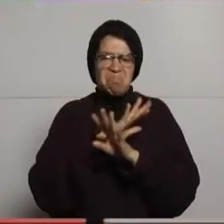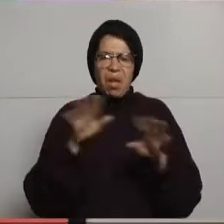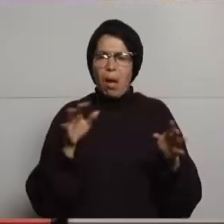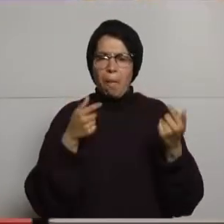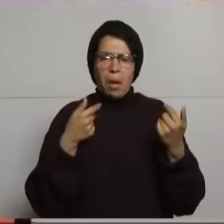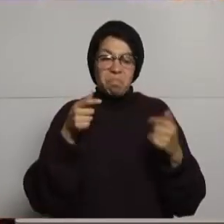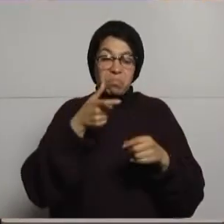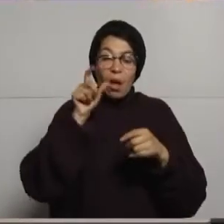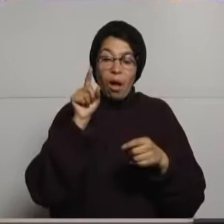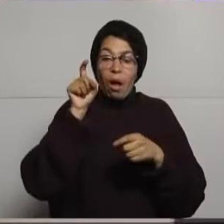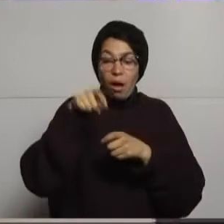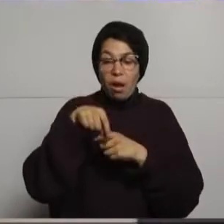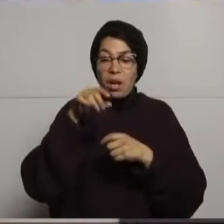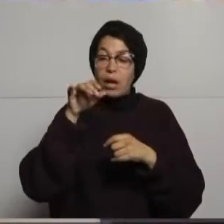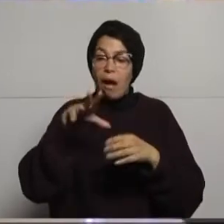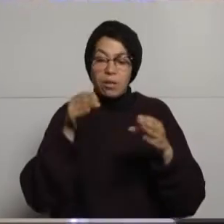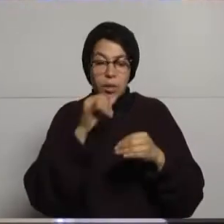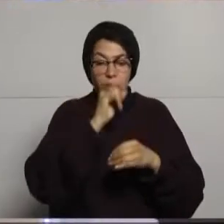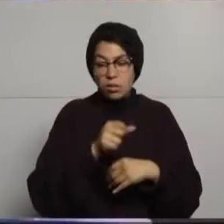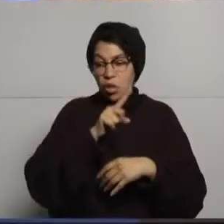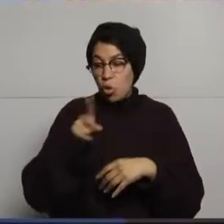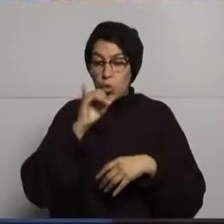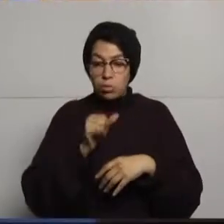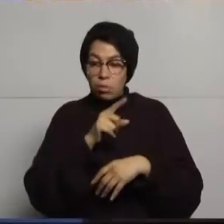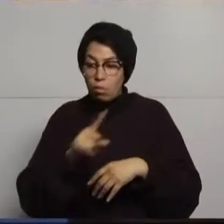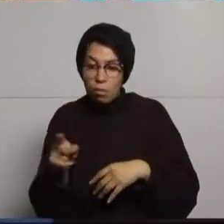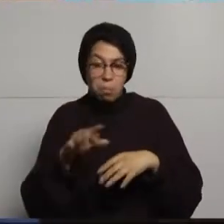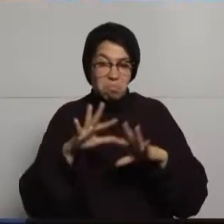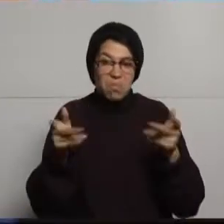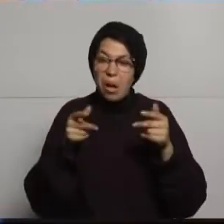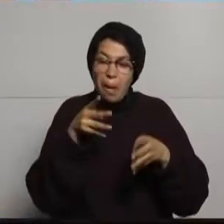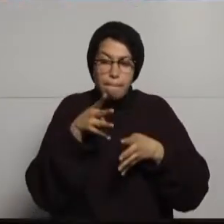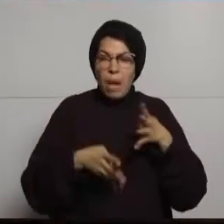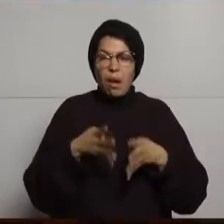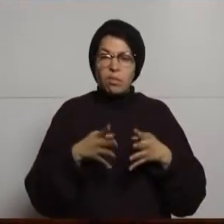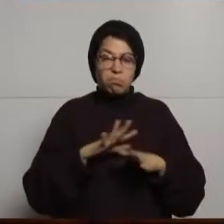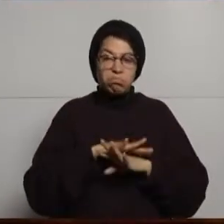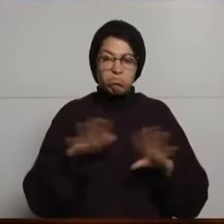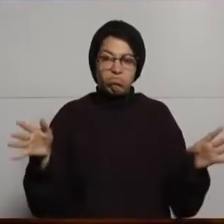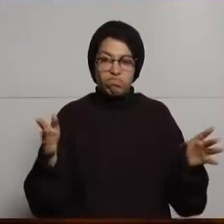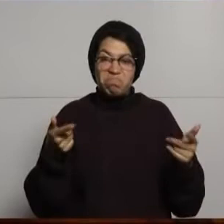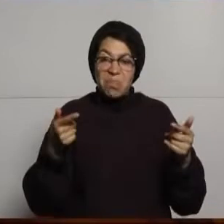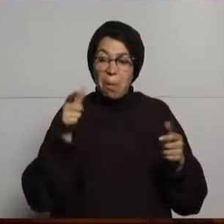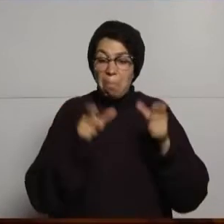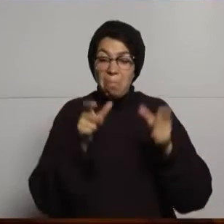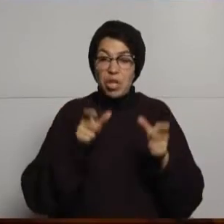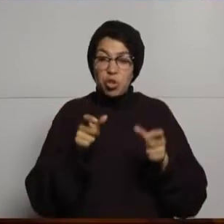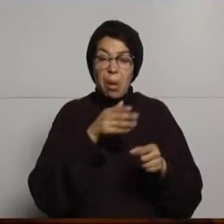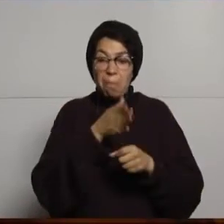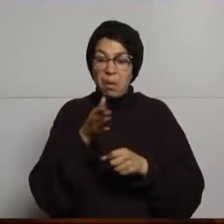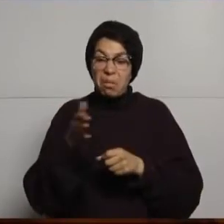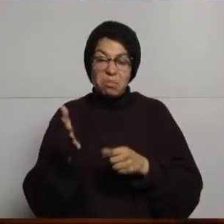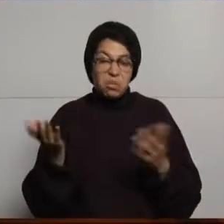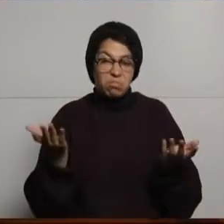clic, un visto bueno, aceptar un sí, aceptar un no, en fin, pero termina la participación, voy a usar una